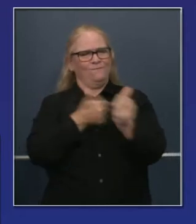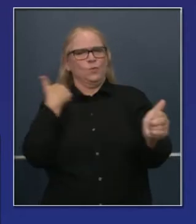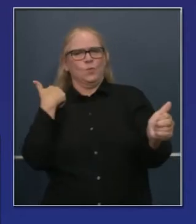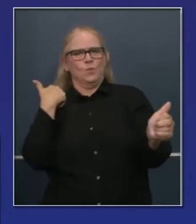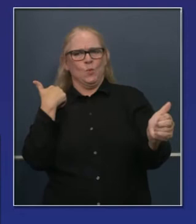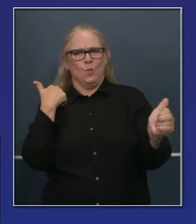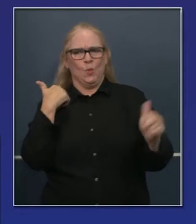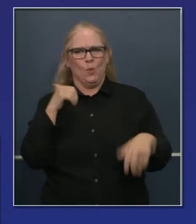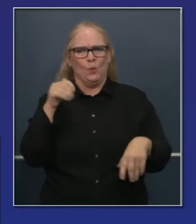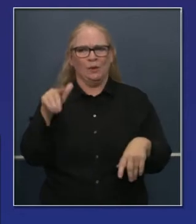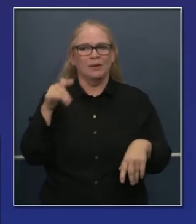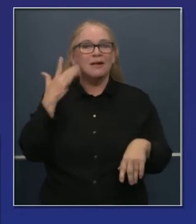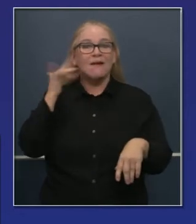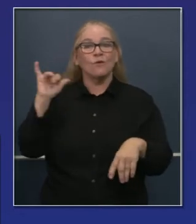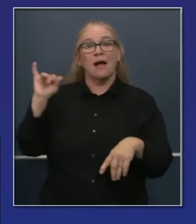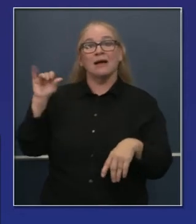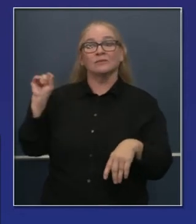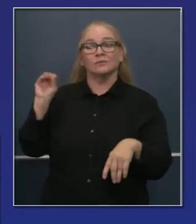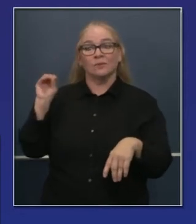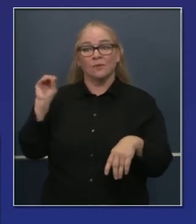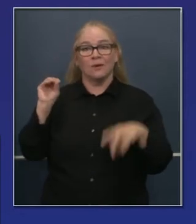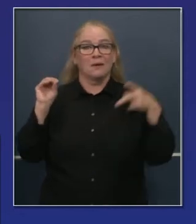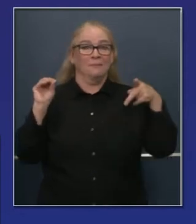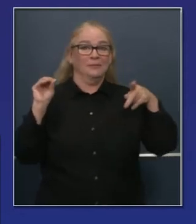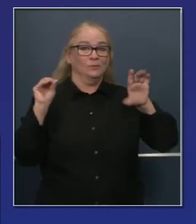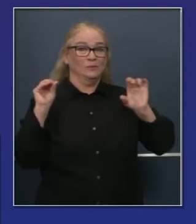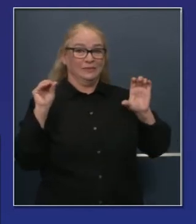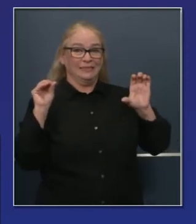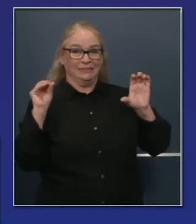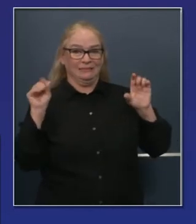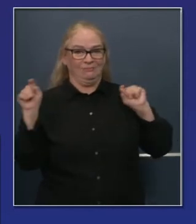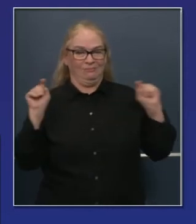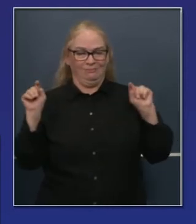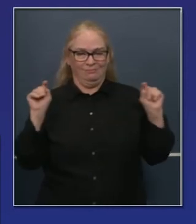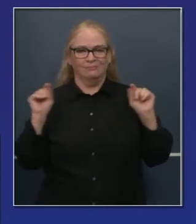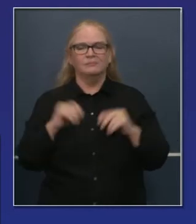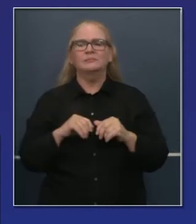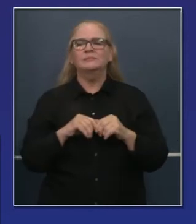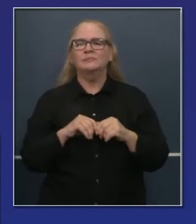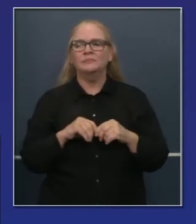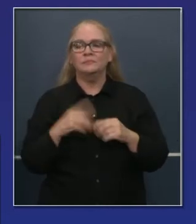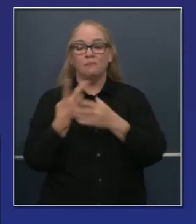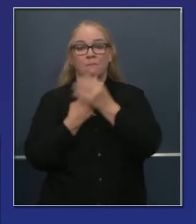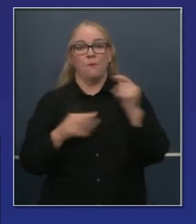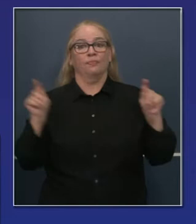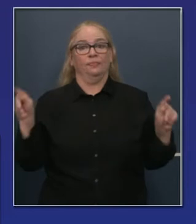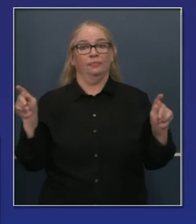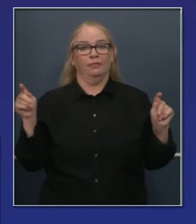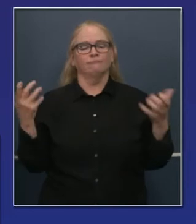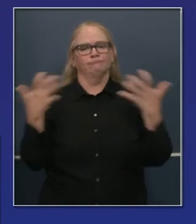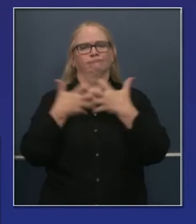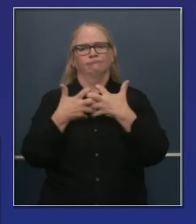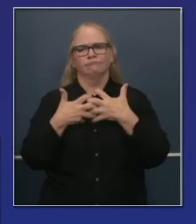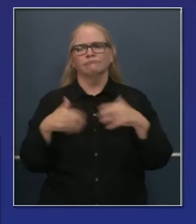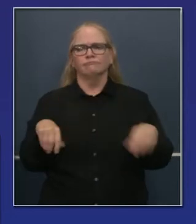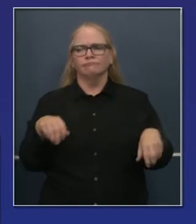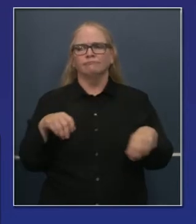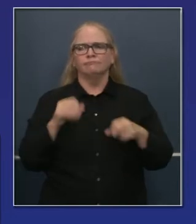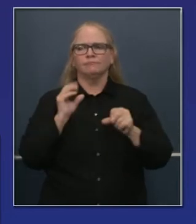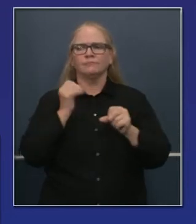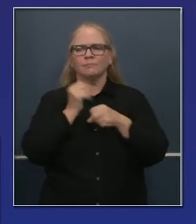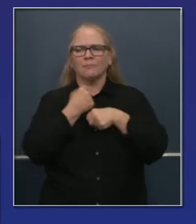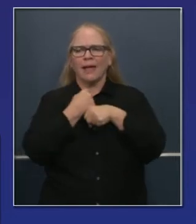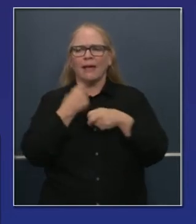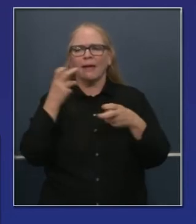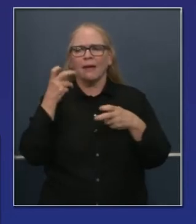calais o cpu y la comisión de energía de california la comisión de energía para explicarlo de una forma que puedan